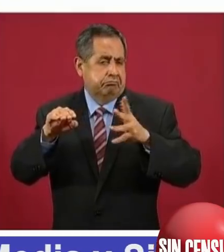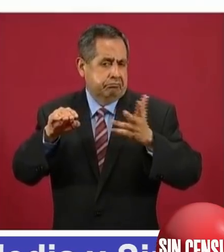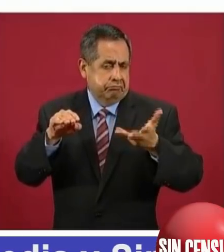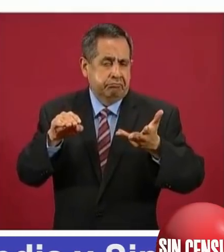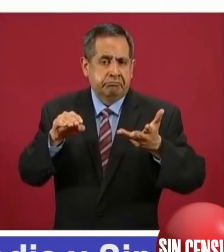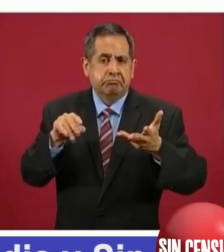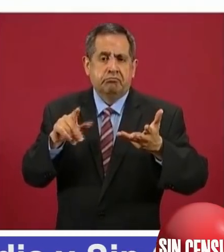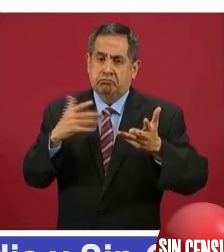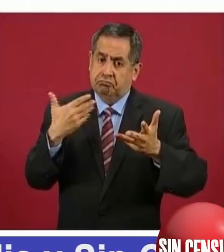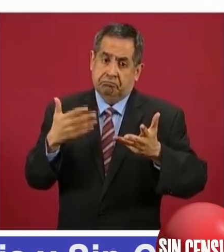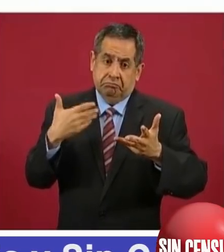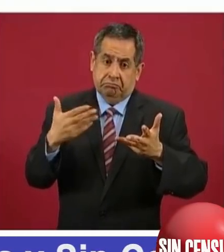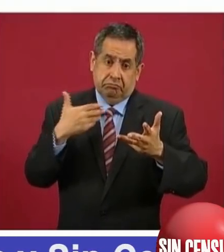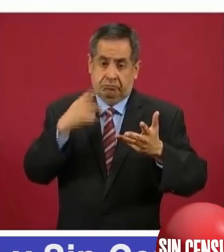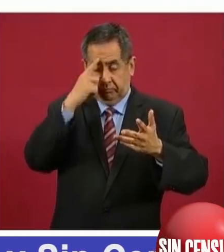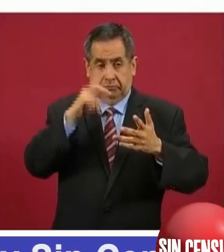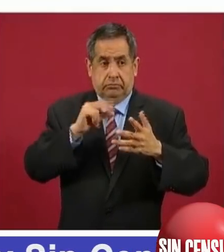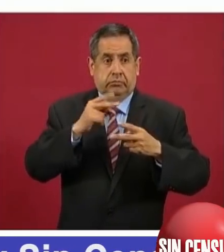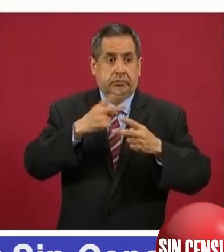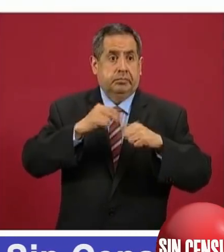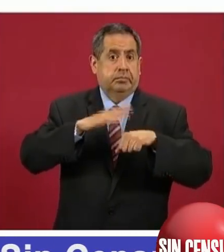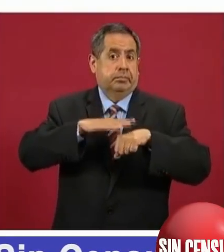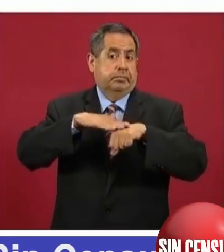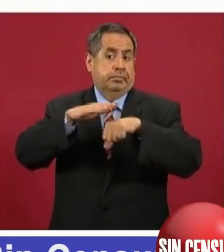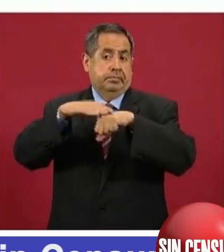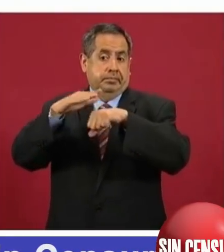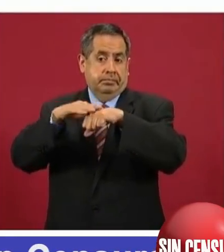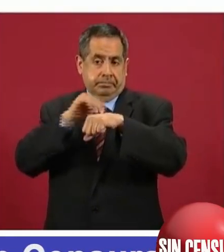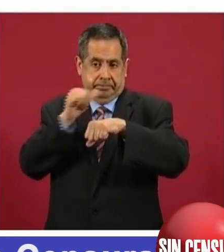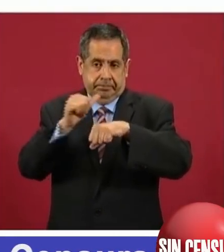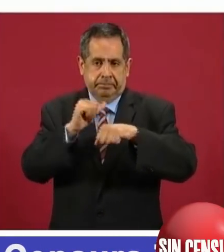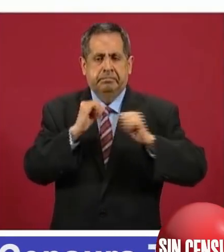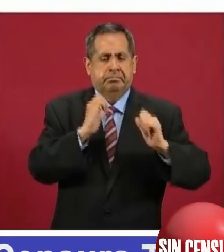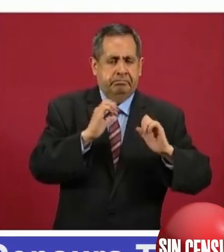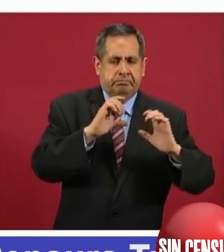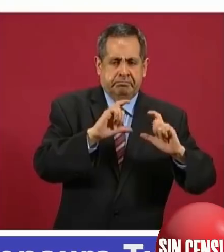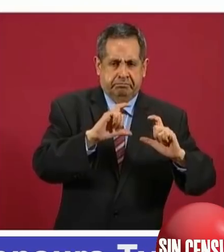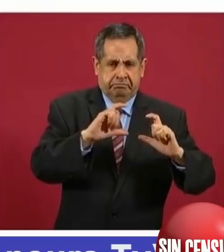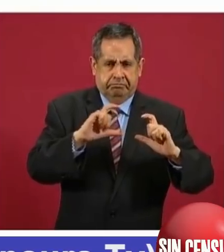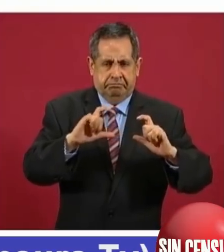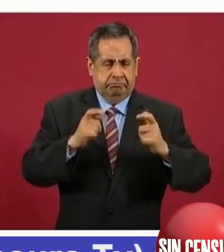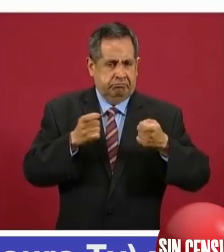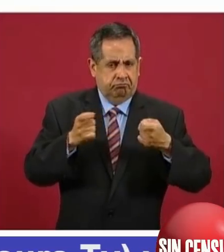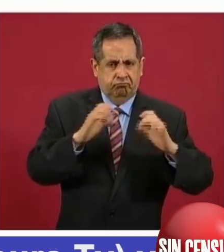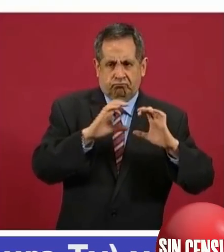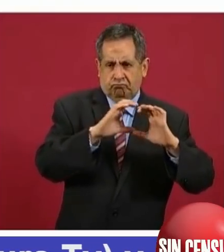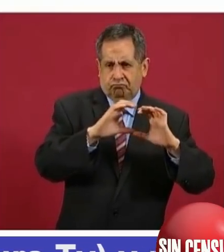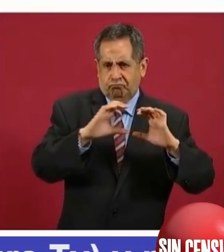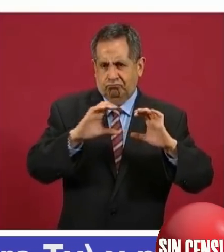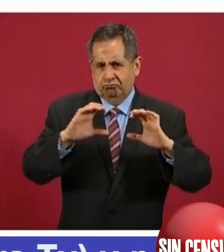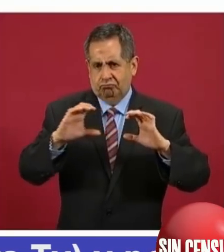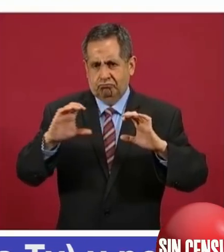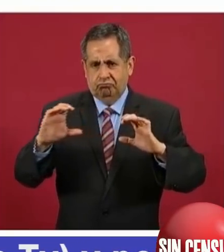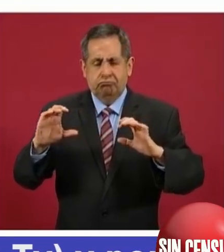es un enorme logro el tener un control epidémico en vez de tener una subida y subida en una región